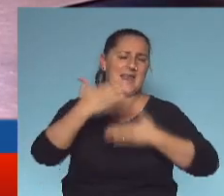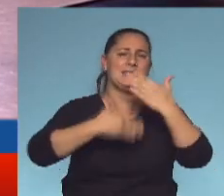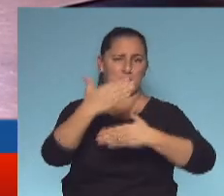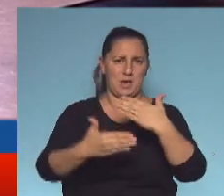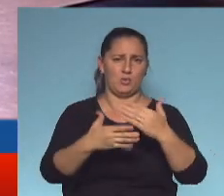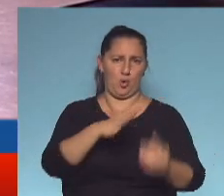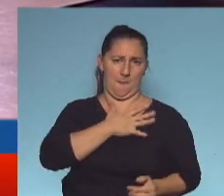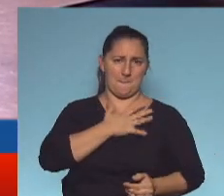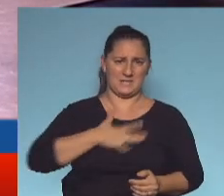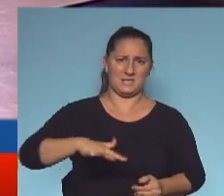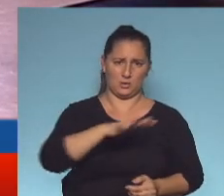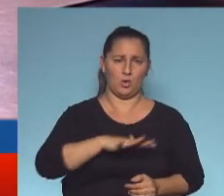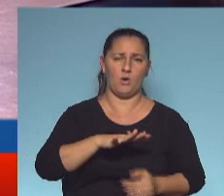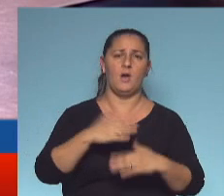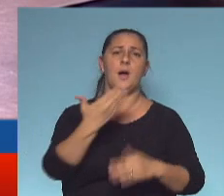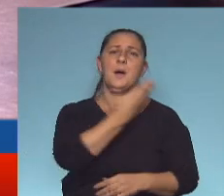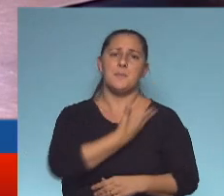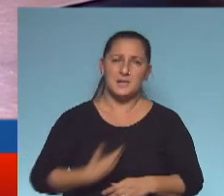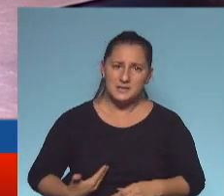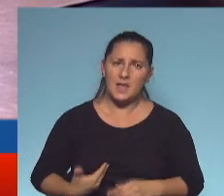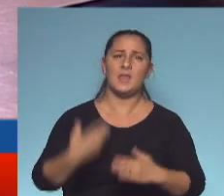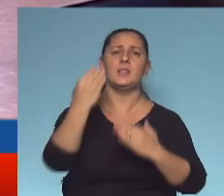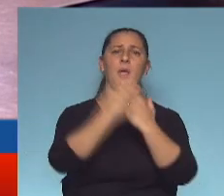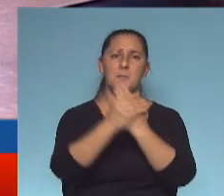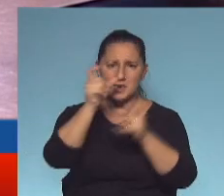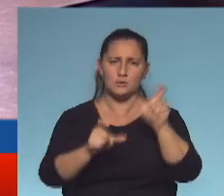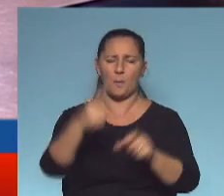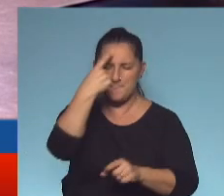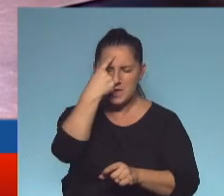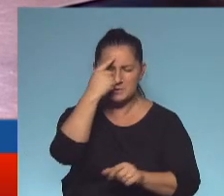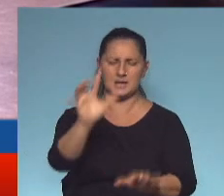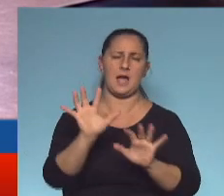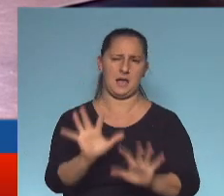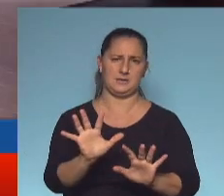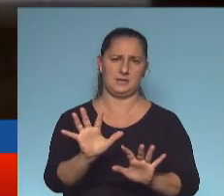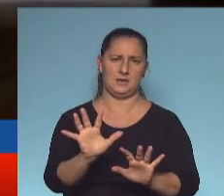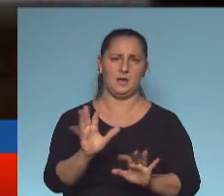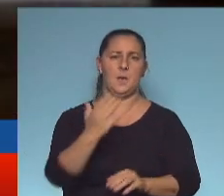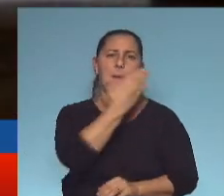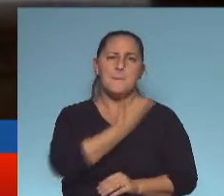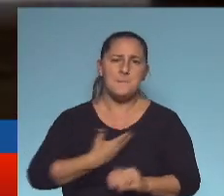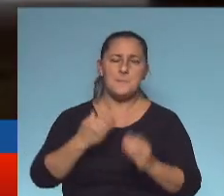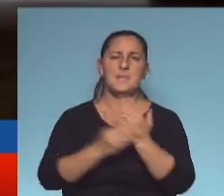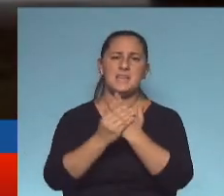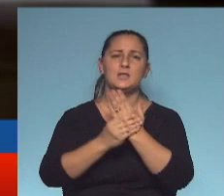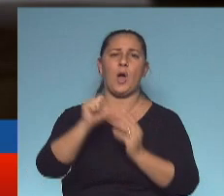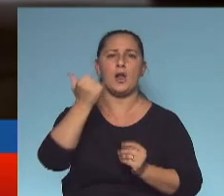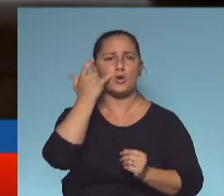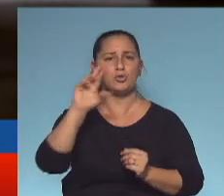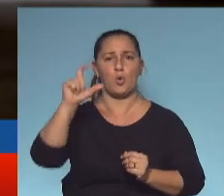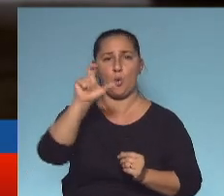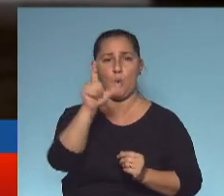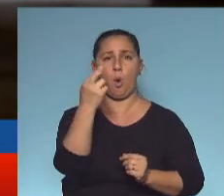nuestro sector. Tenga, señor presidente, tengan, señores ministros, esa convicción. Con el ministro Arroyo y con el ministro Culfas